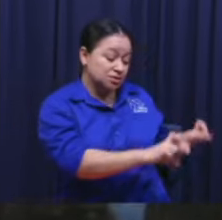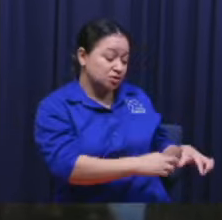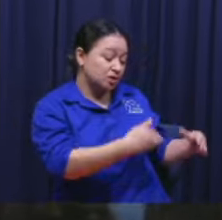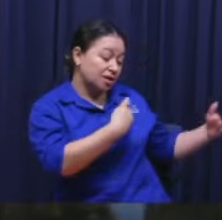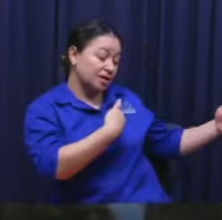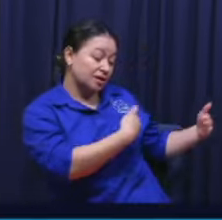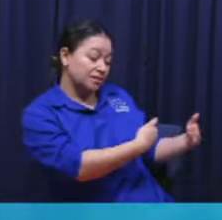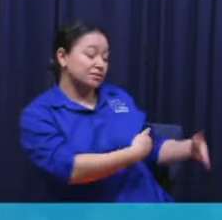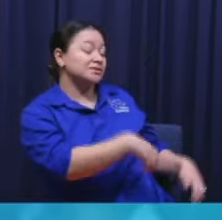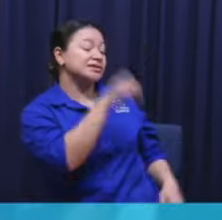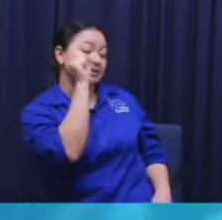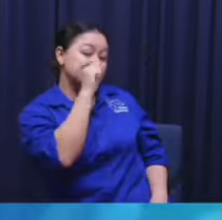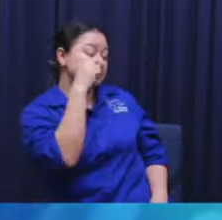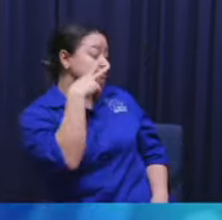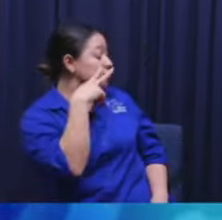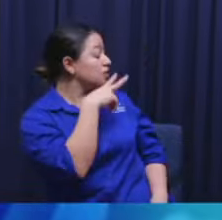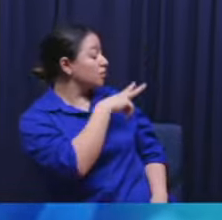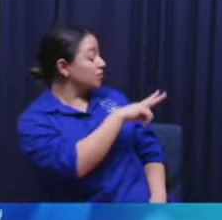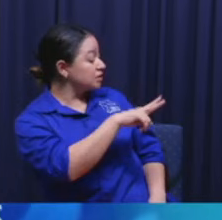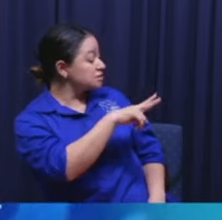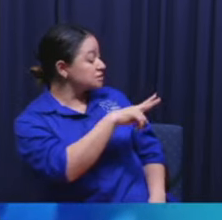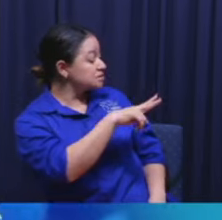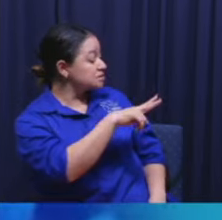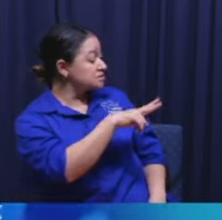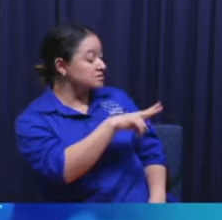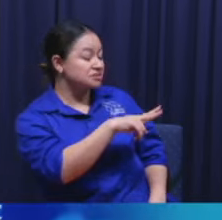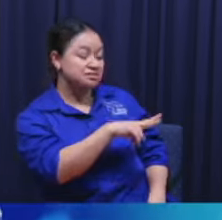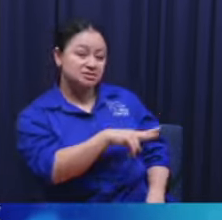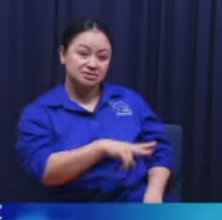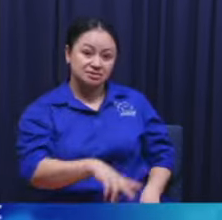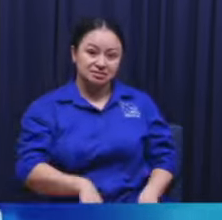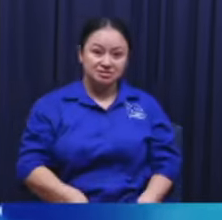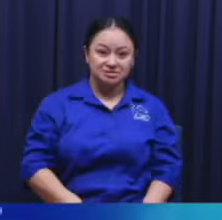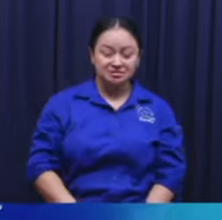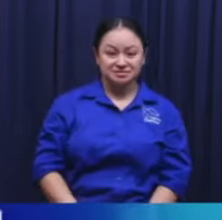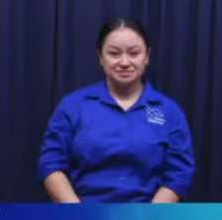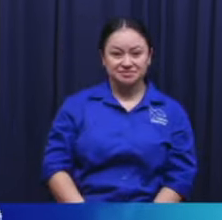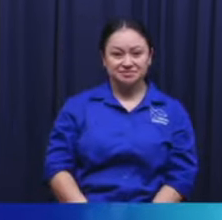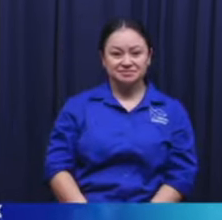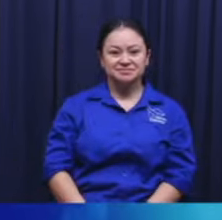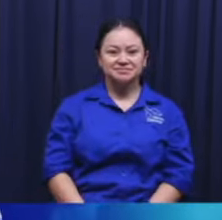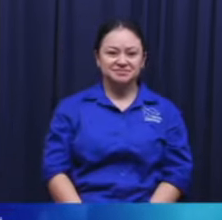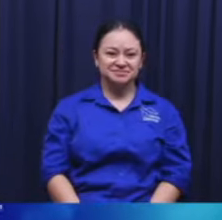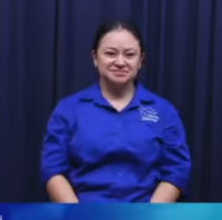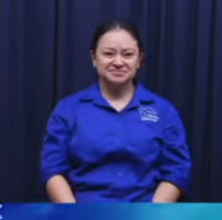lo ves? Que lo masticas pero no lo tragas.